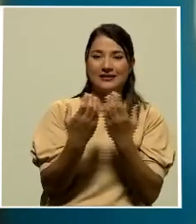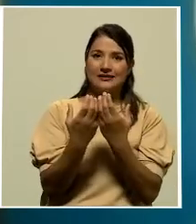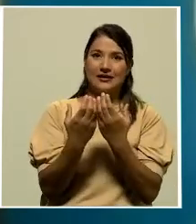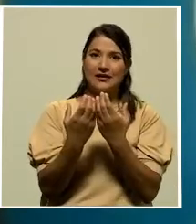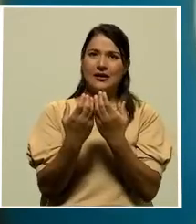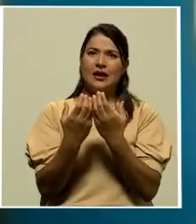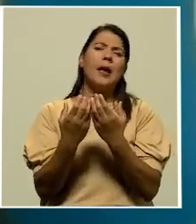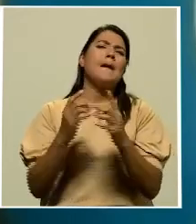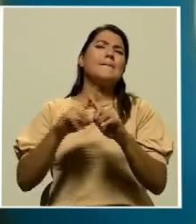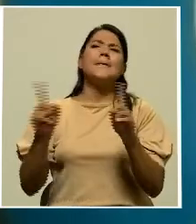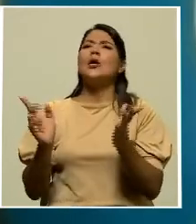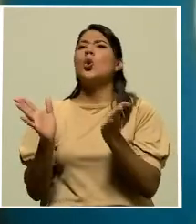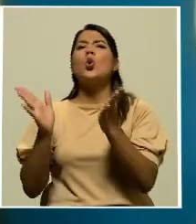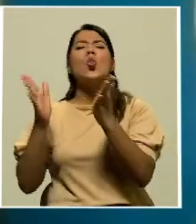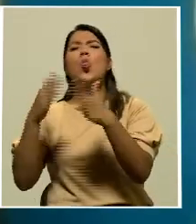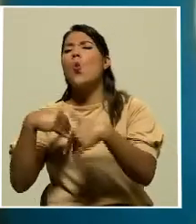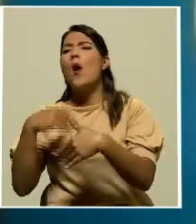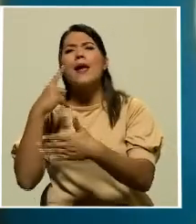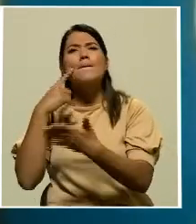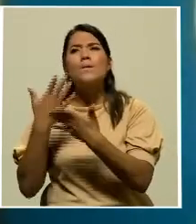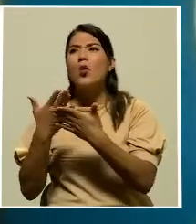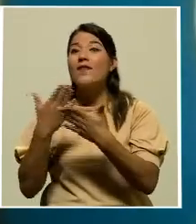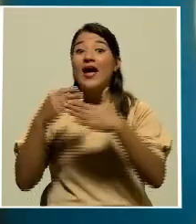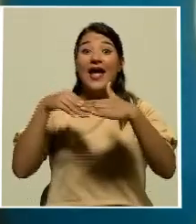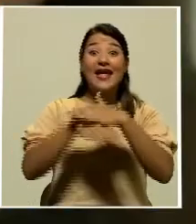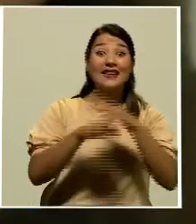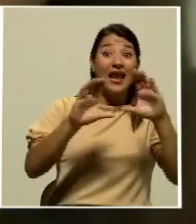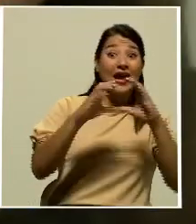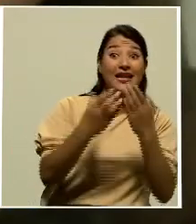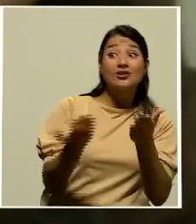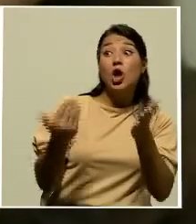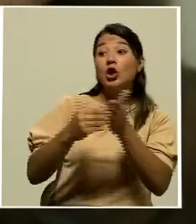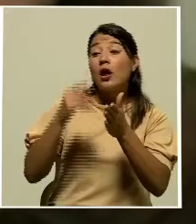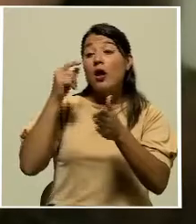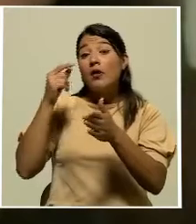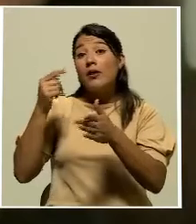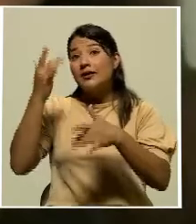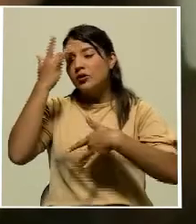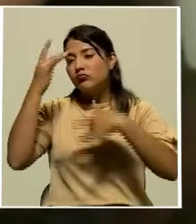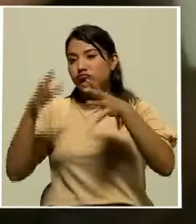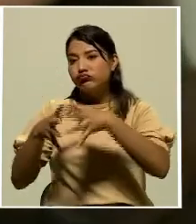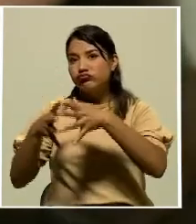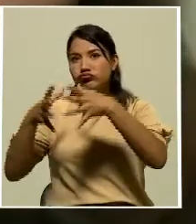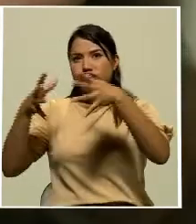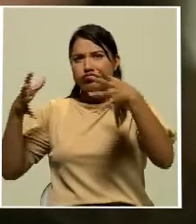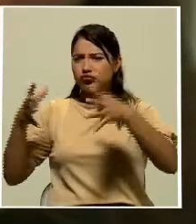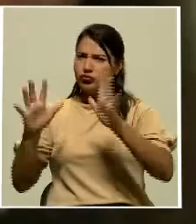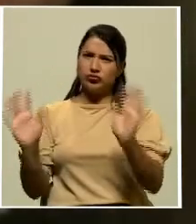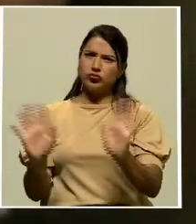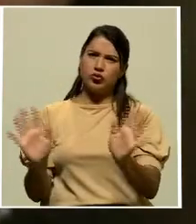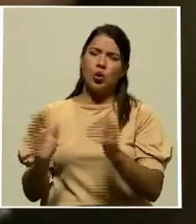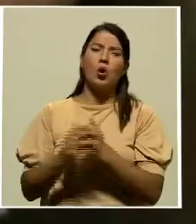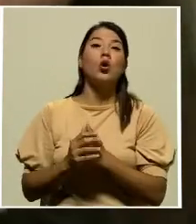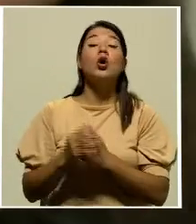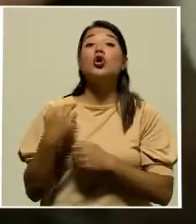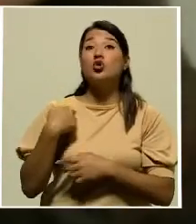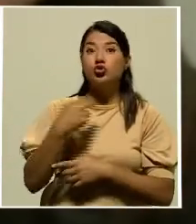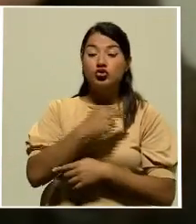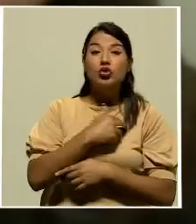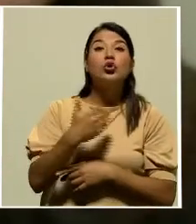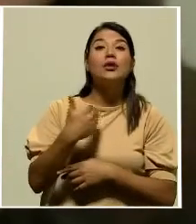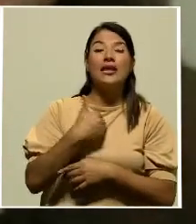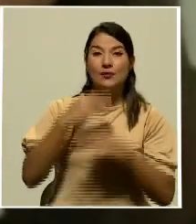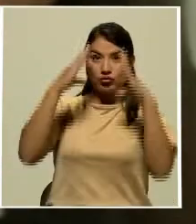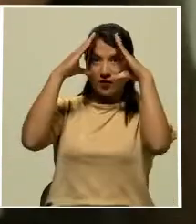pandemia. Hay estudios publicados en revistas científicas como Lancet. Tenemos información de CDC,